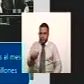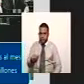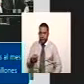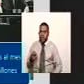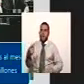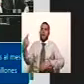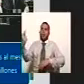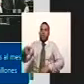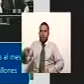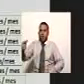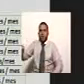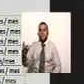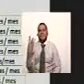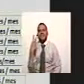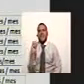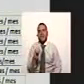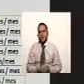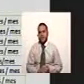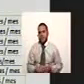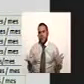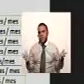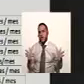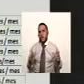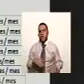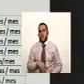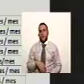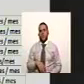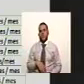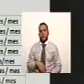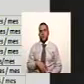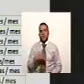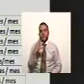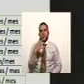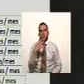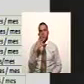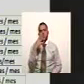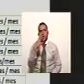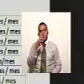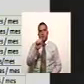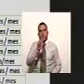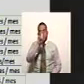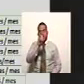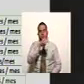40 mil pesos en promedio, es decir, se está gastando cerca de 4.8 millones de pesos en peajes.